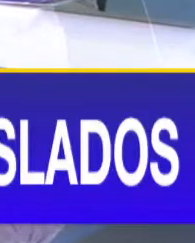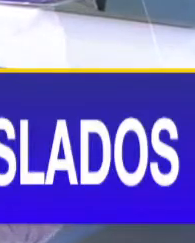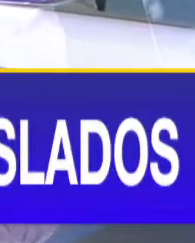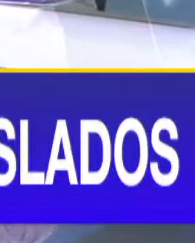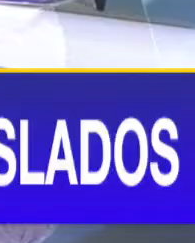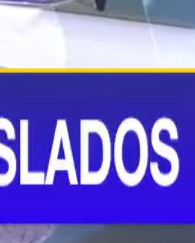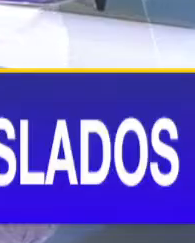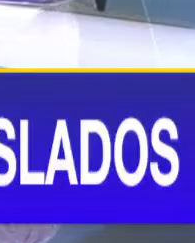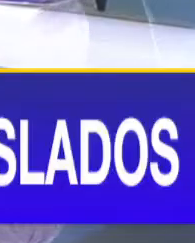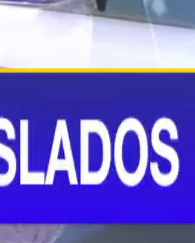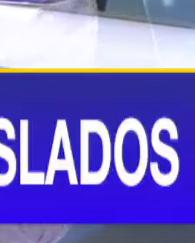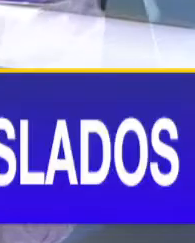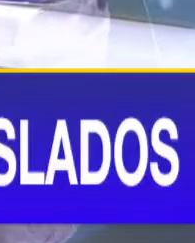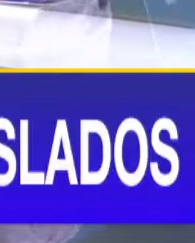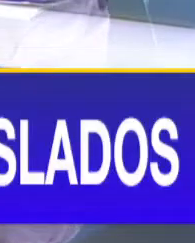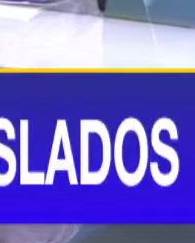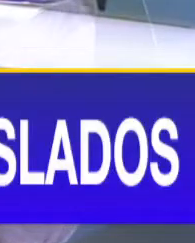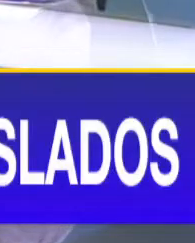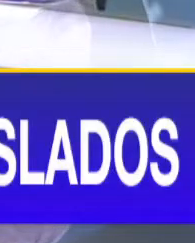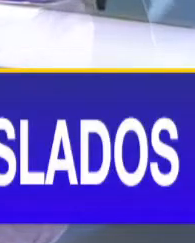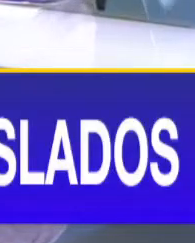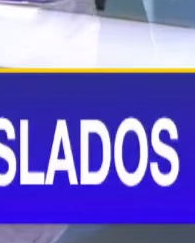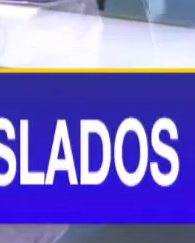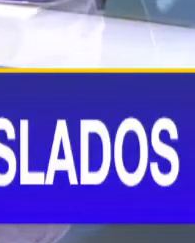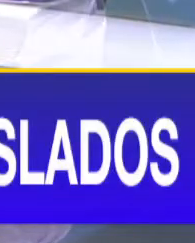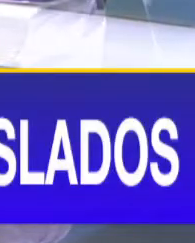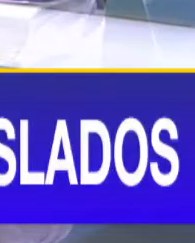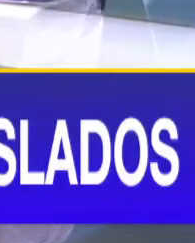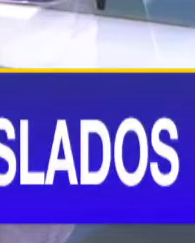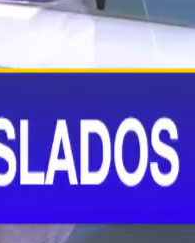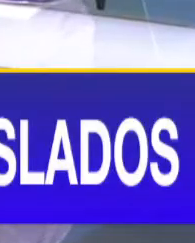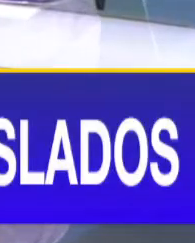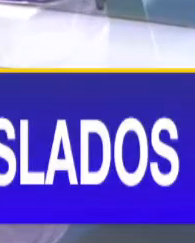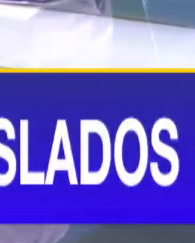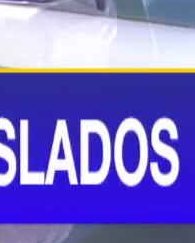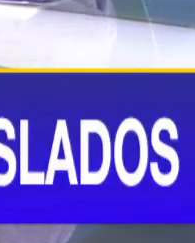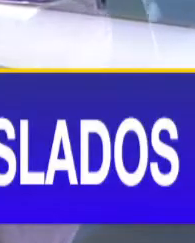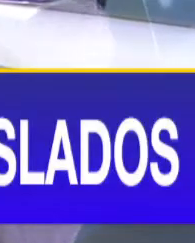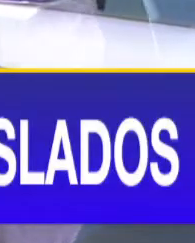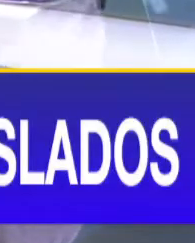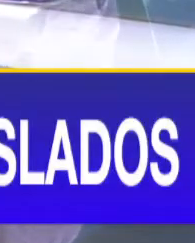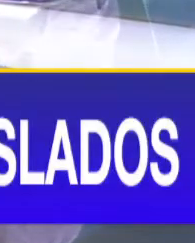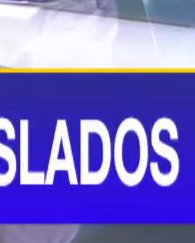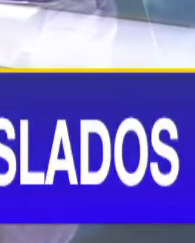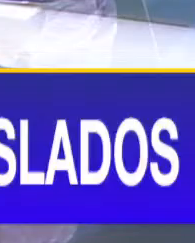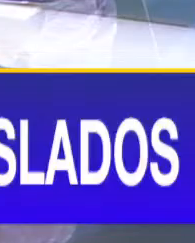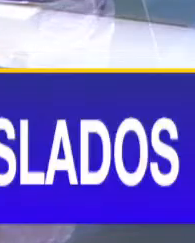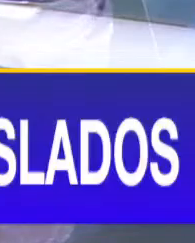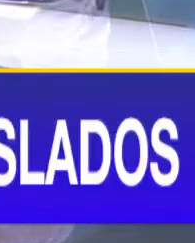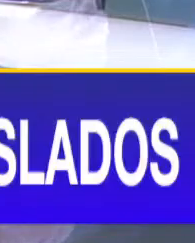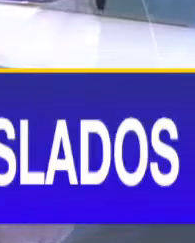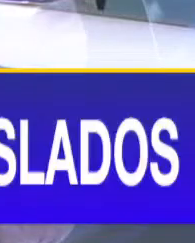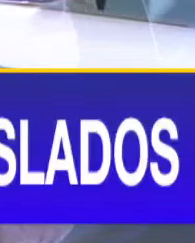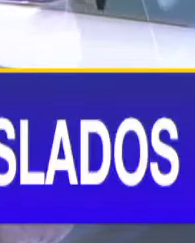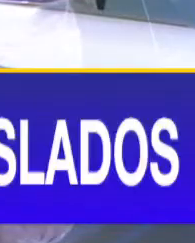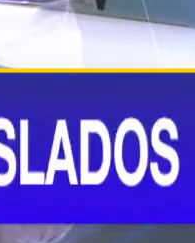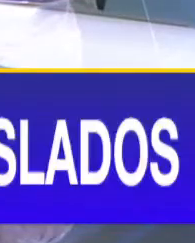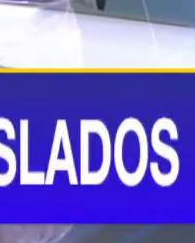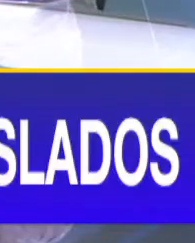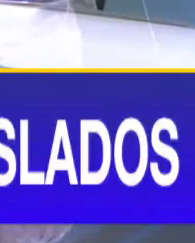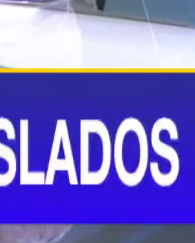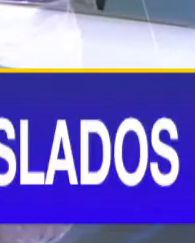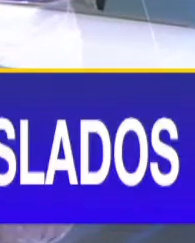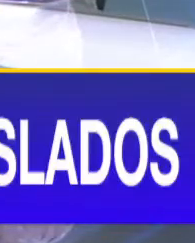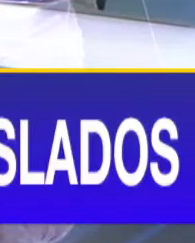qué se ha preparado para llevar a la Contraloría? ¿Todavía sería para la próxima semana? ¿Hoy mismo se entregan los documentos?